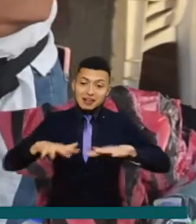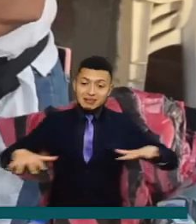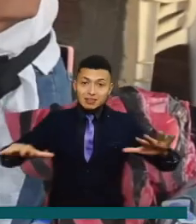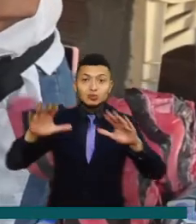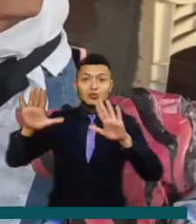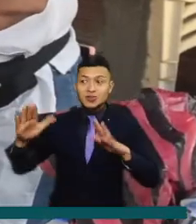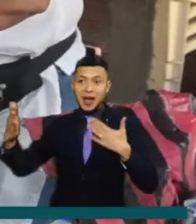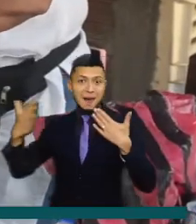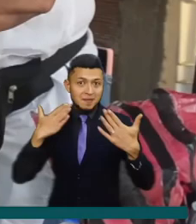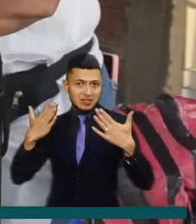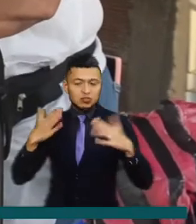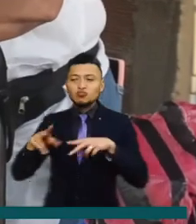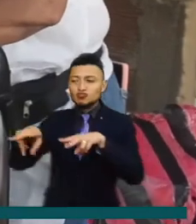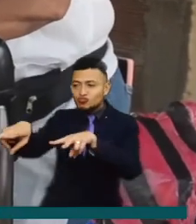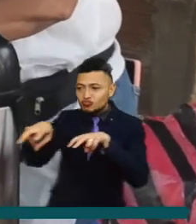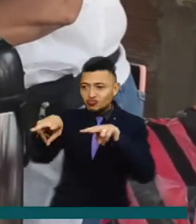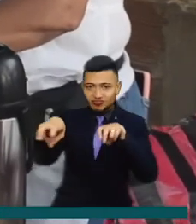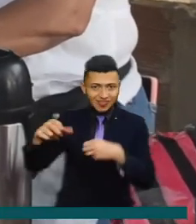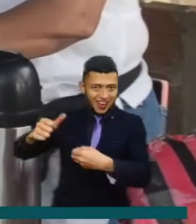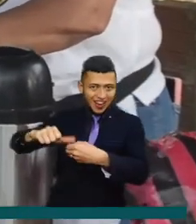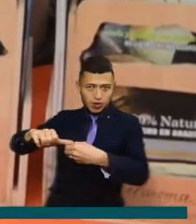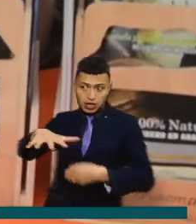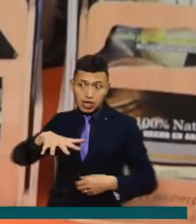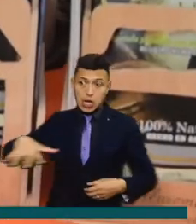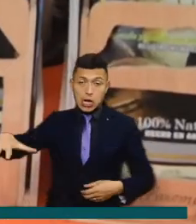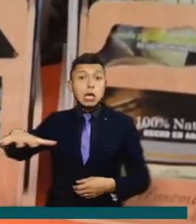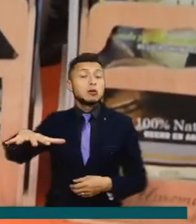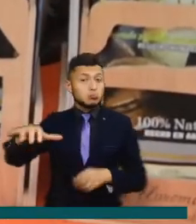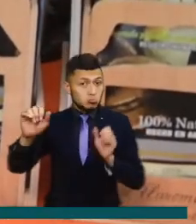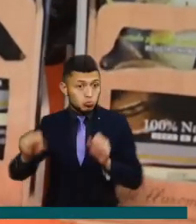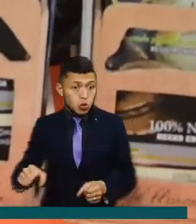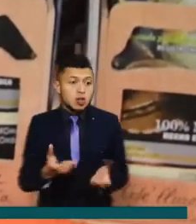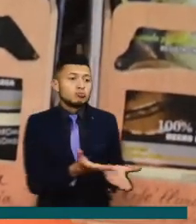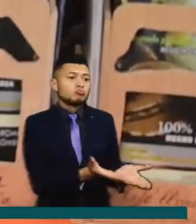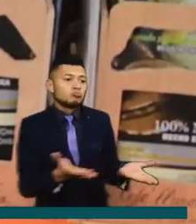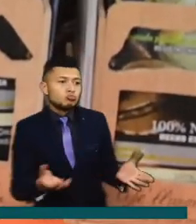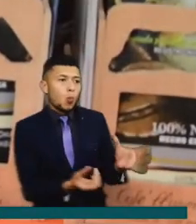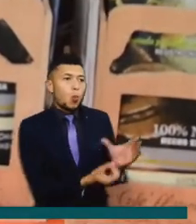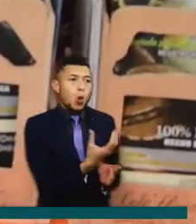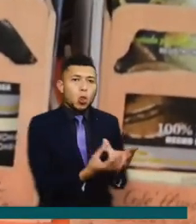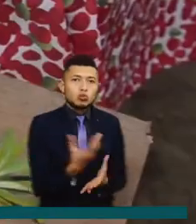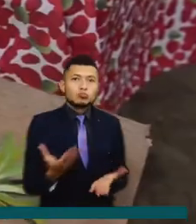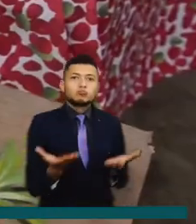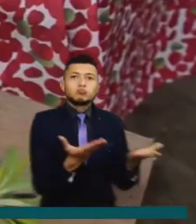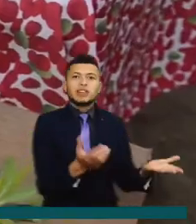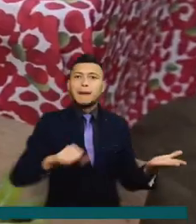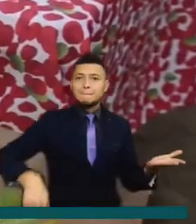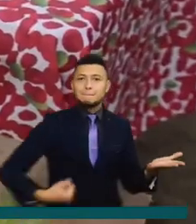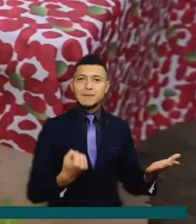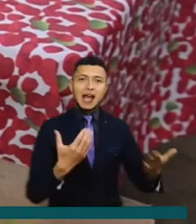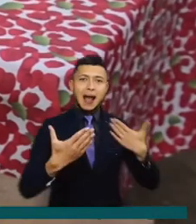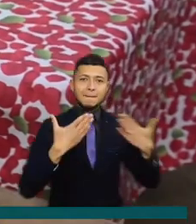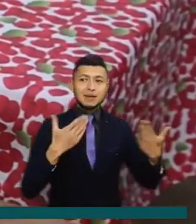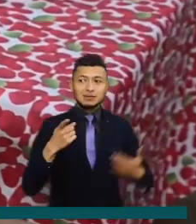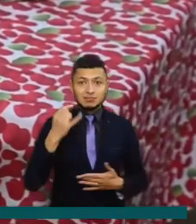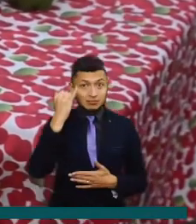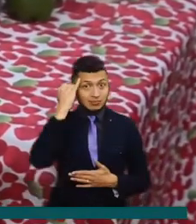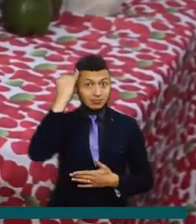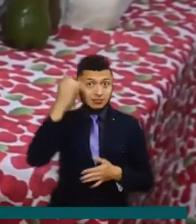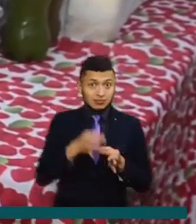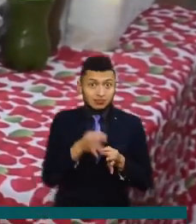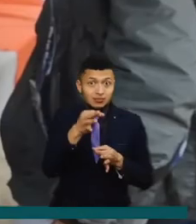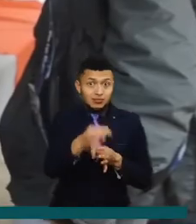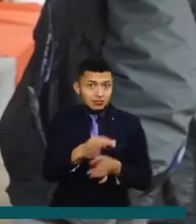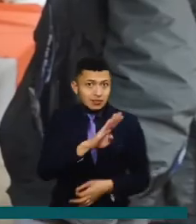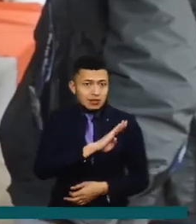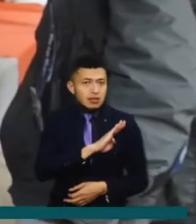Espacios para los campesinos. Los agricultores de Arauca cuentan con un nuevo espacio para ofrecer sus productos. Se trata del Mercado Campesino, una